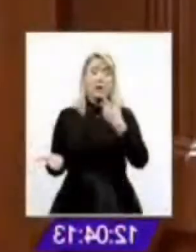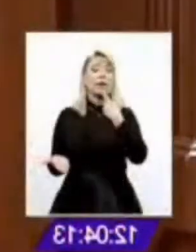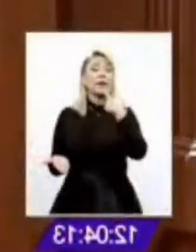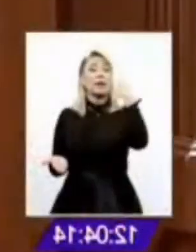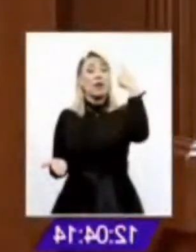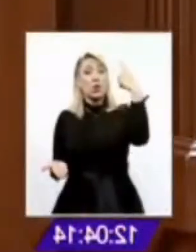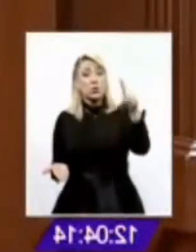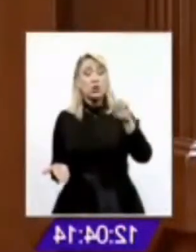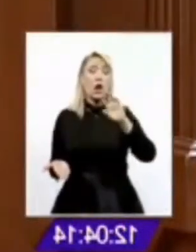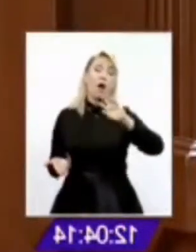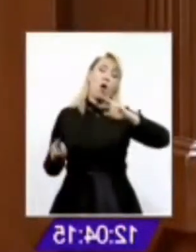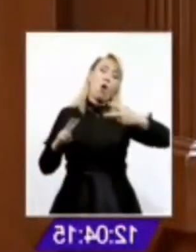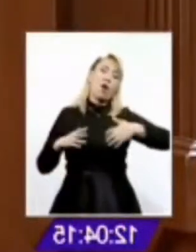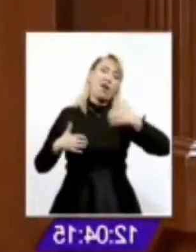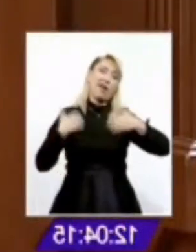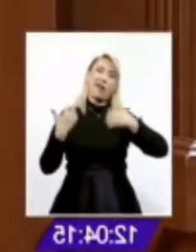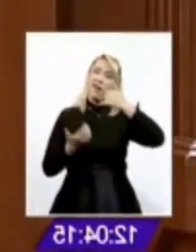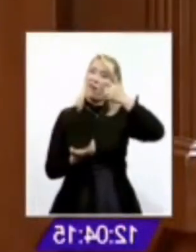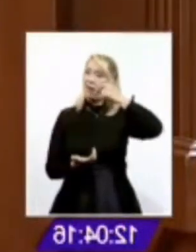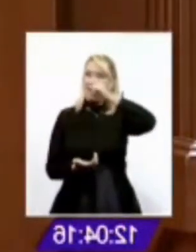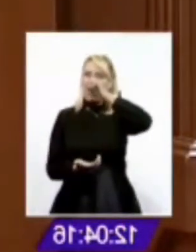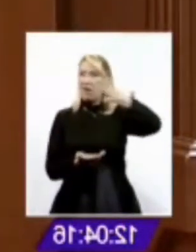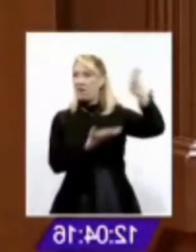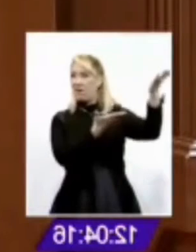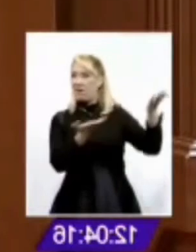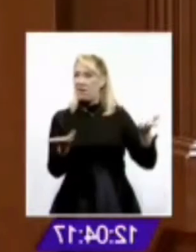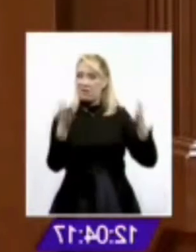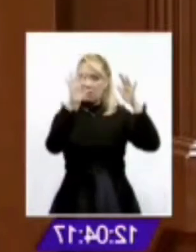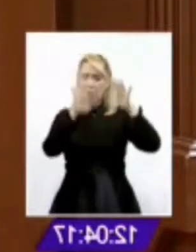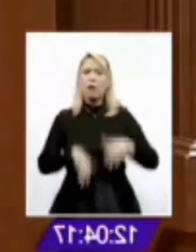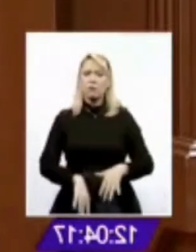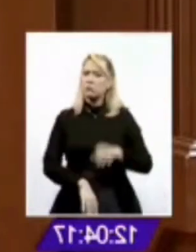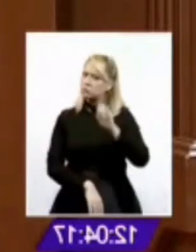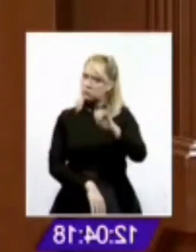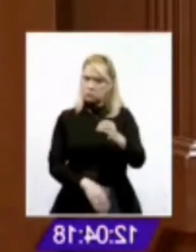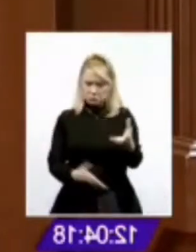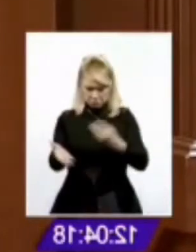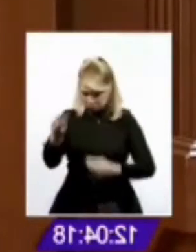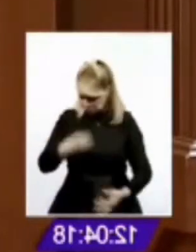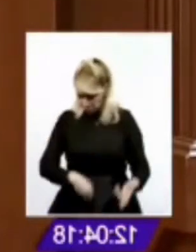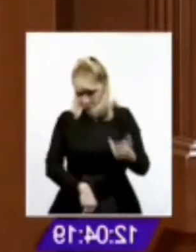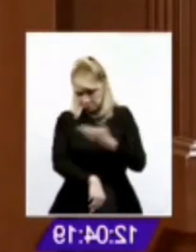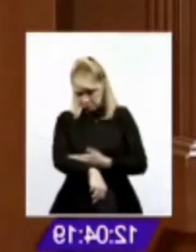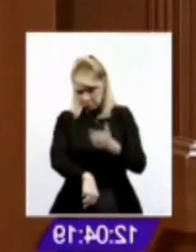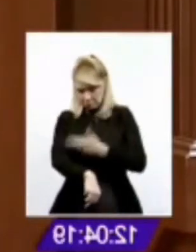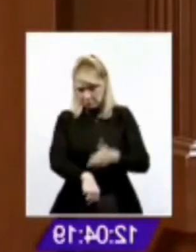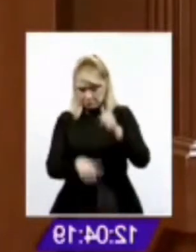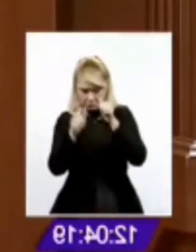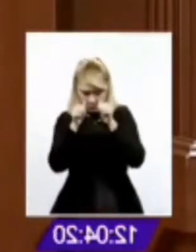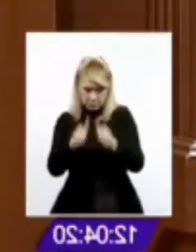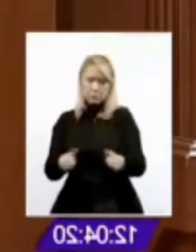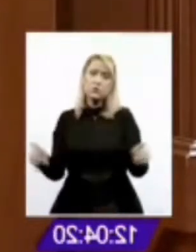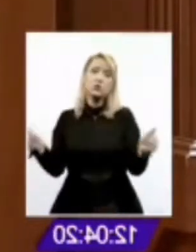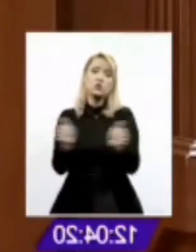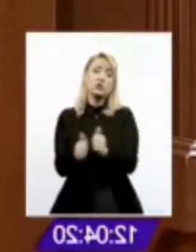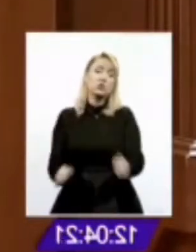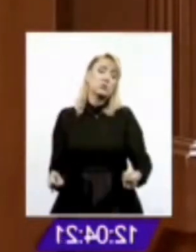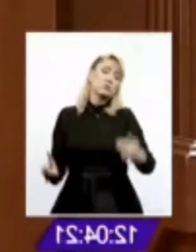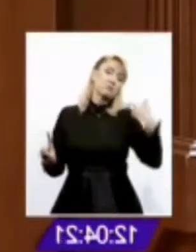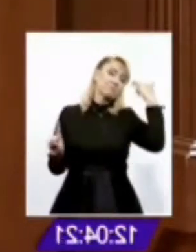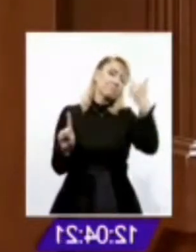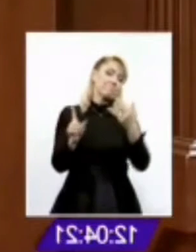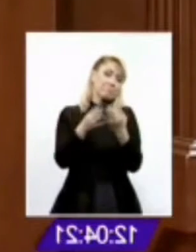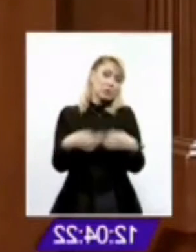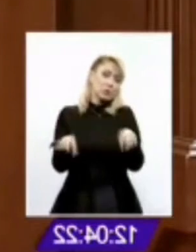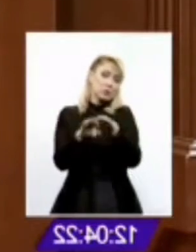escuchar más de este discurso, de este informe de labores de Norma Piña como ministra presidenta de la Suprema